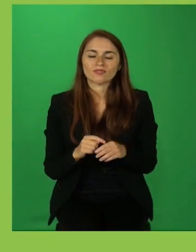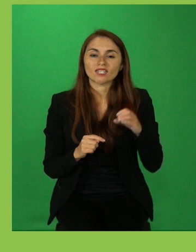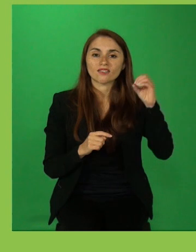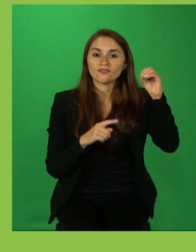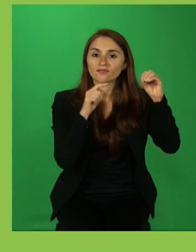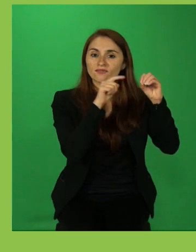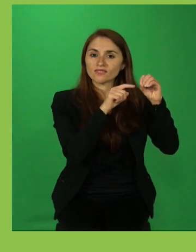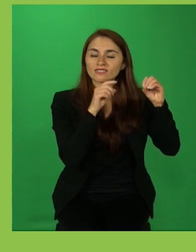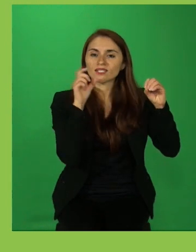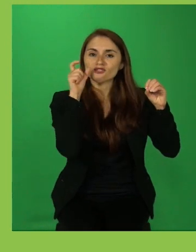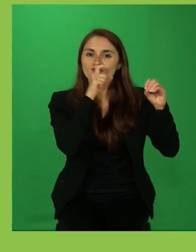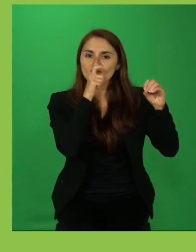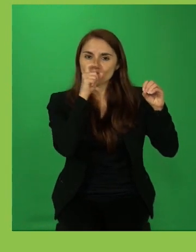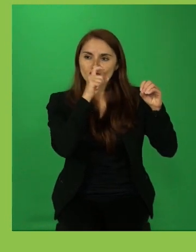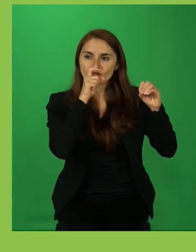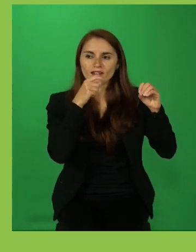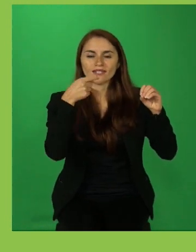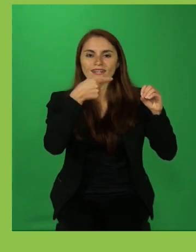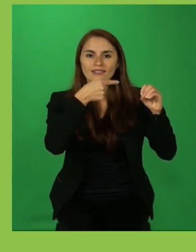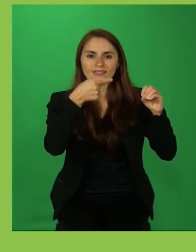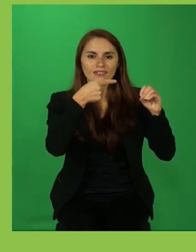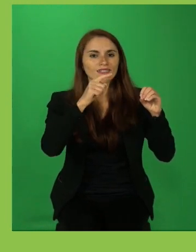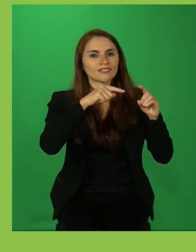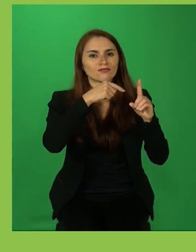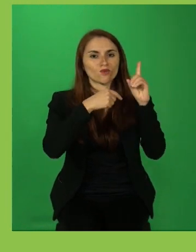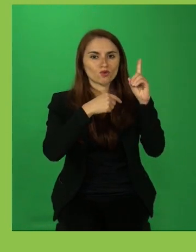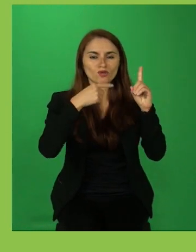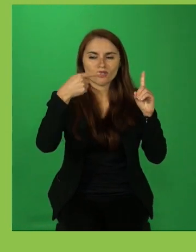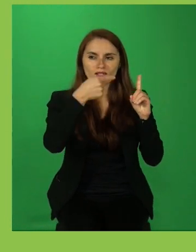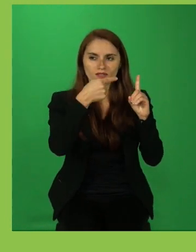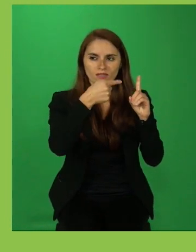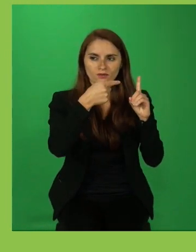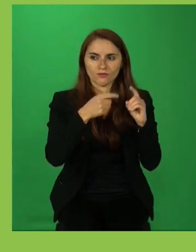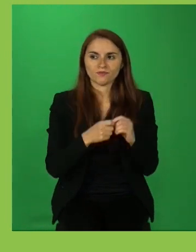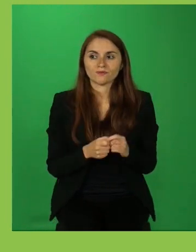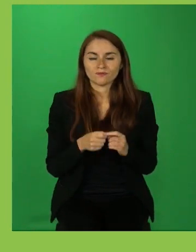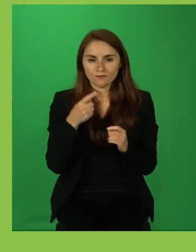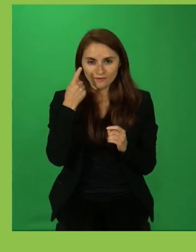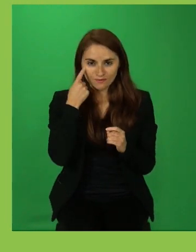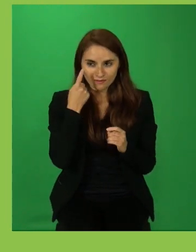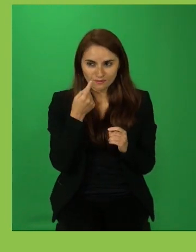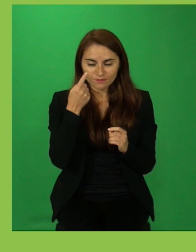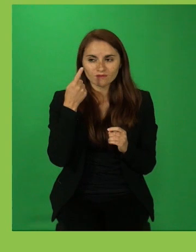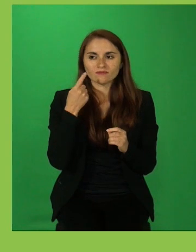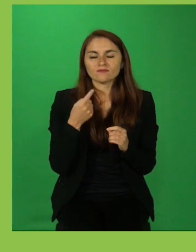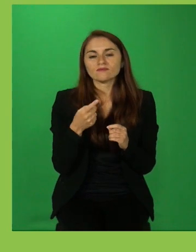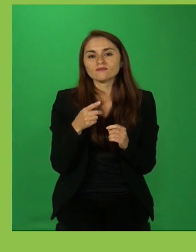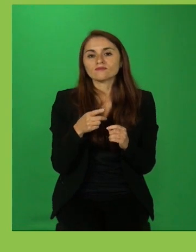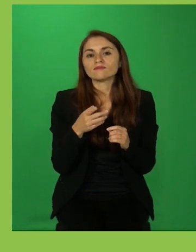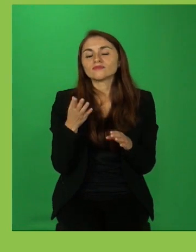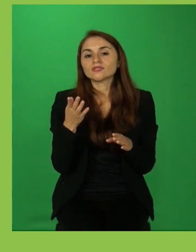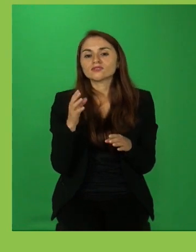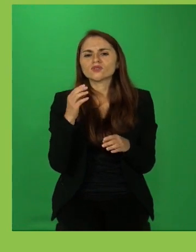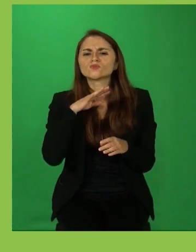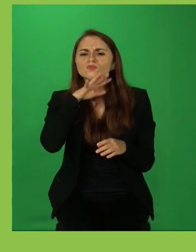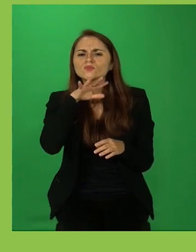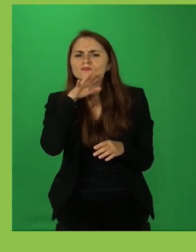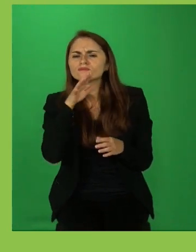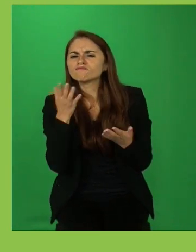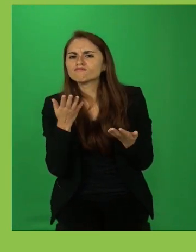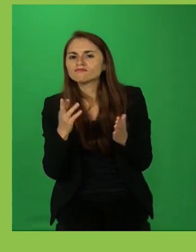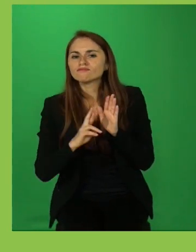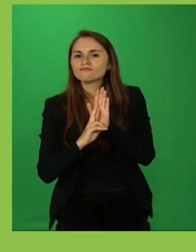fichas rojas con el uno negativo te vas acordando estas pistas nosotros las usábamos para